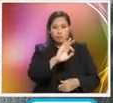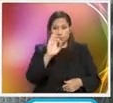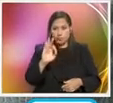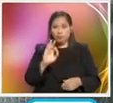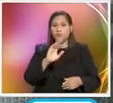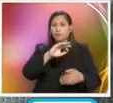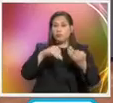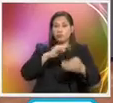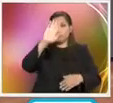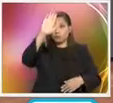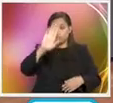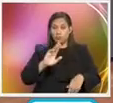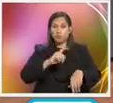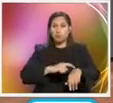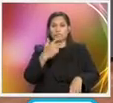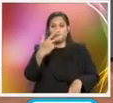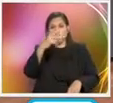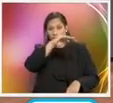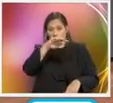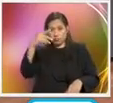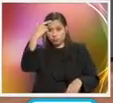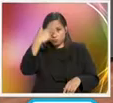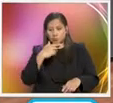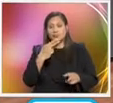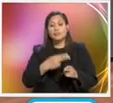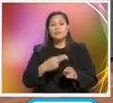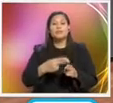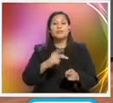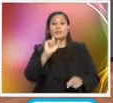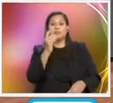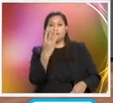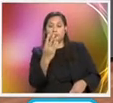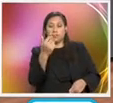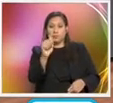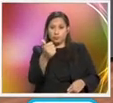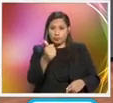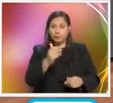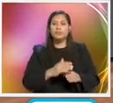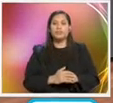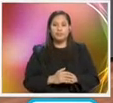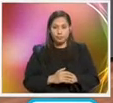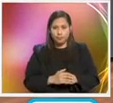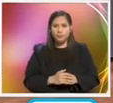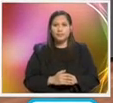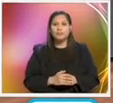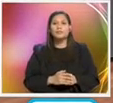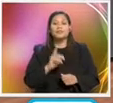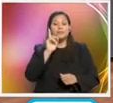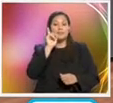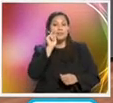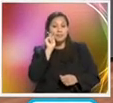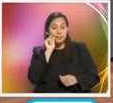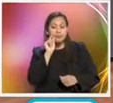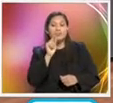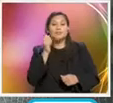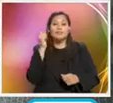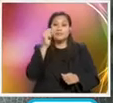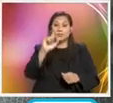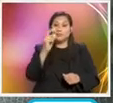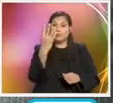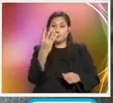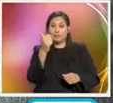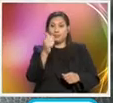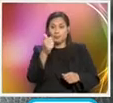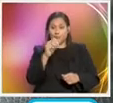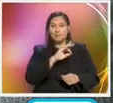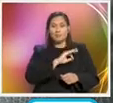los miércoles a las 8:30 hasta el 24 de agosto. Así que de mañana a el 24 de